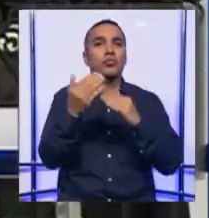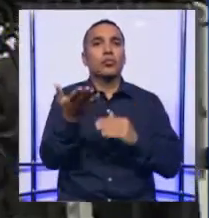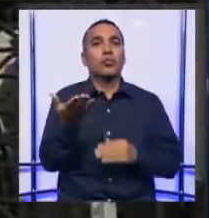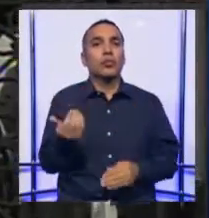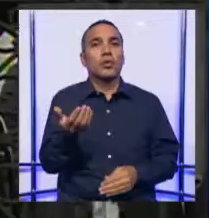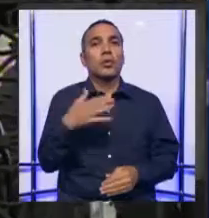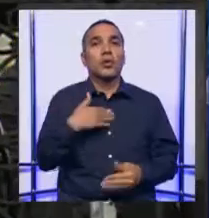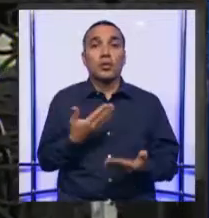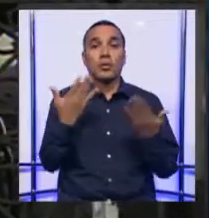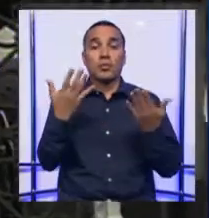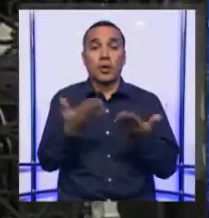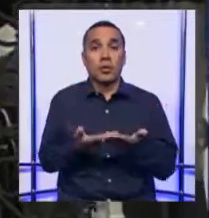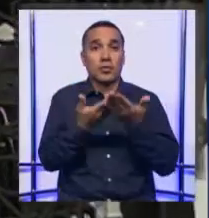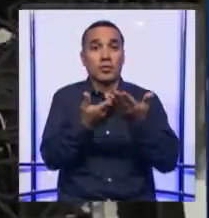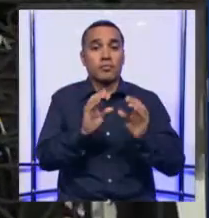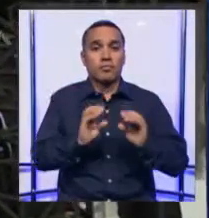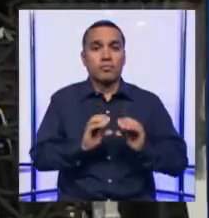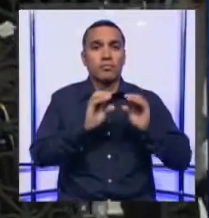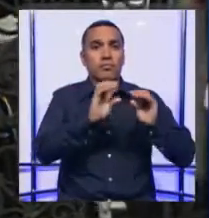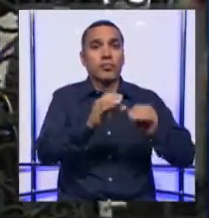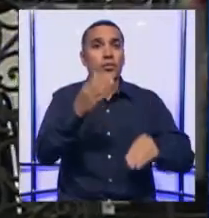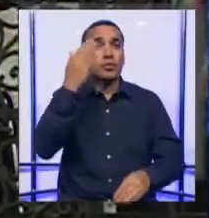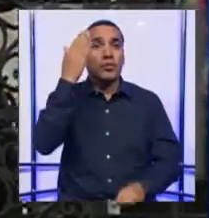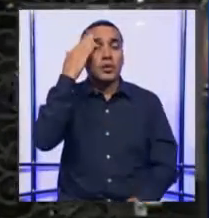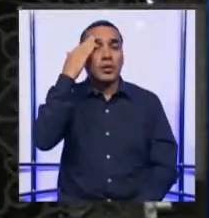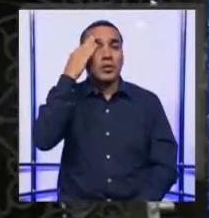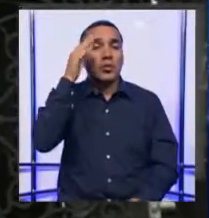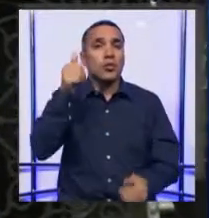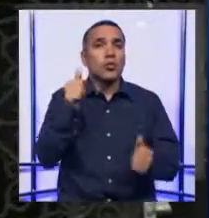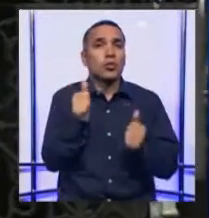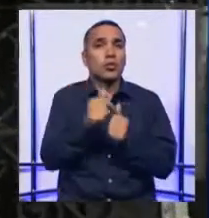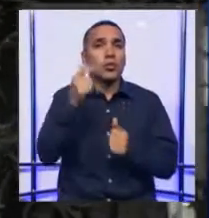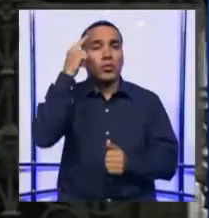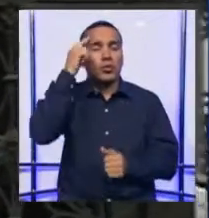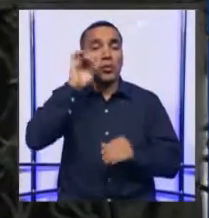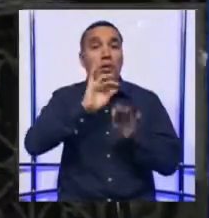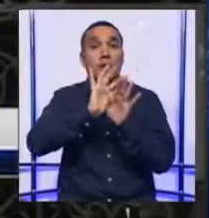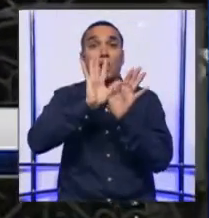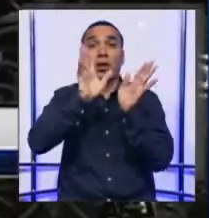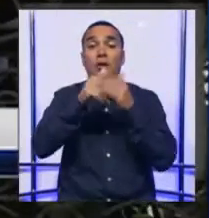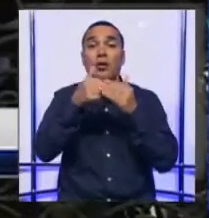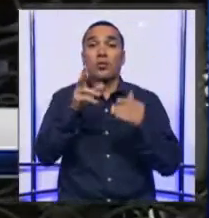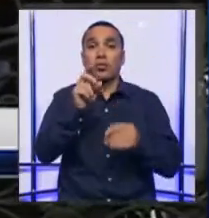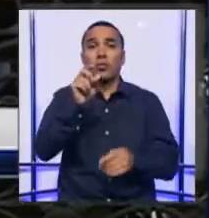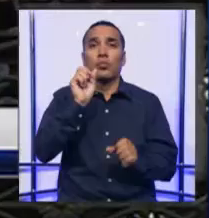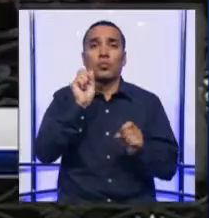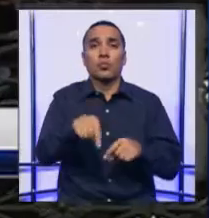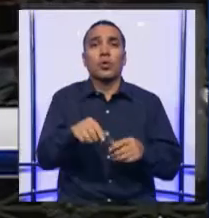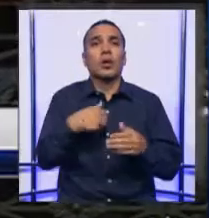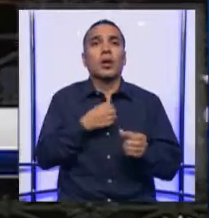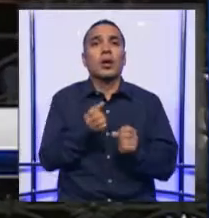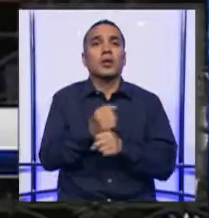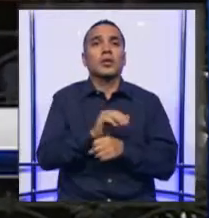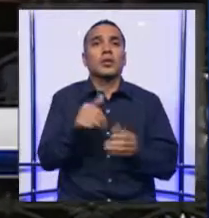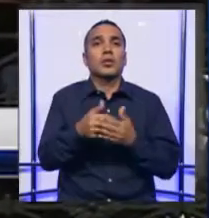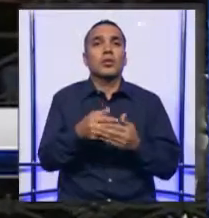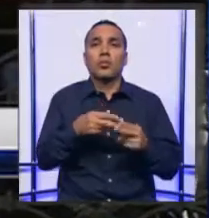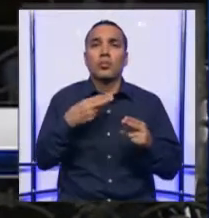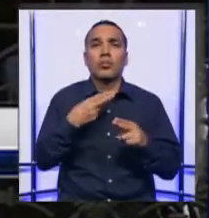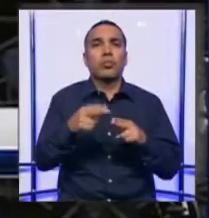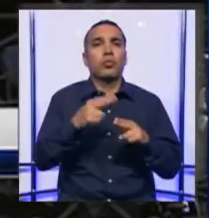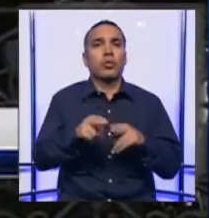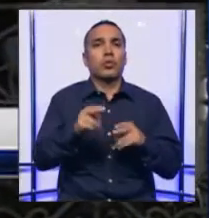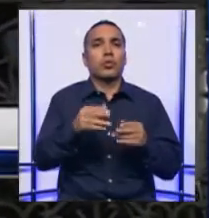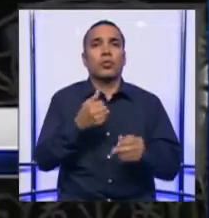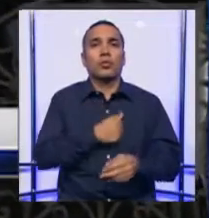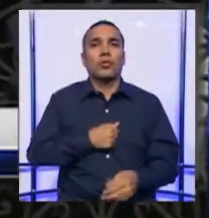Entrego en sus manos, a sabiendas, con la conciencia clara de que usted lo someterá lo más pronto